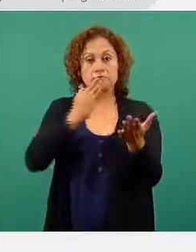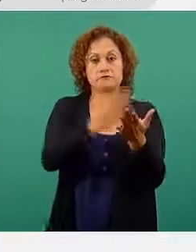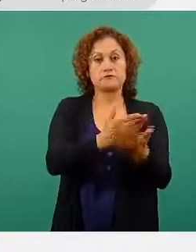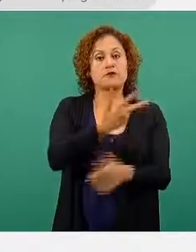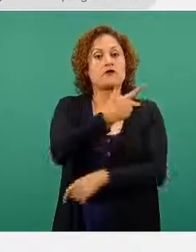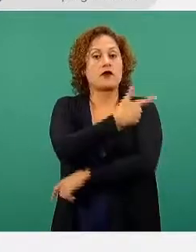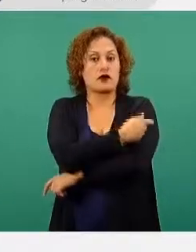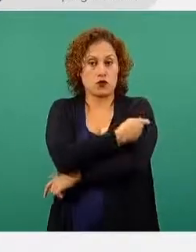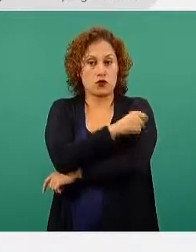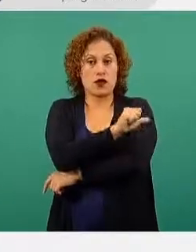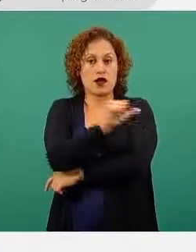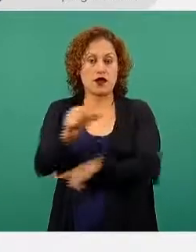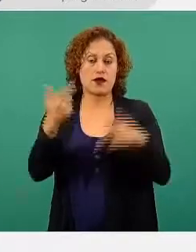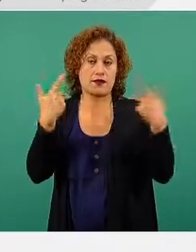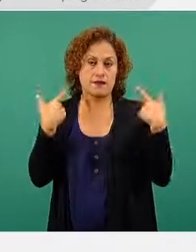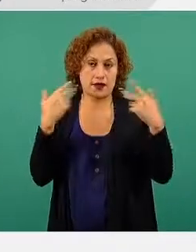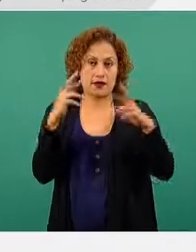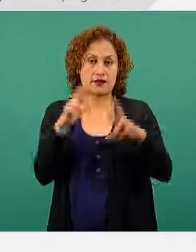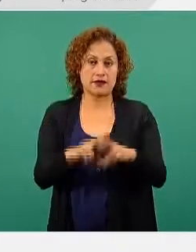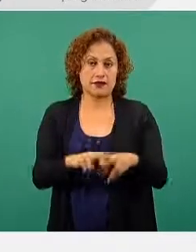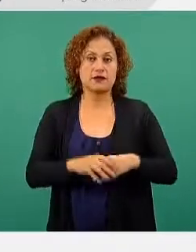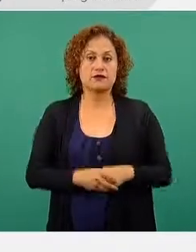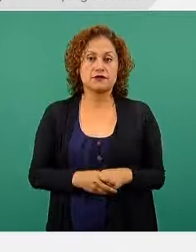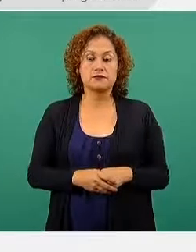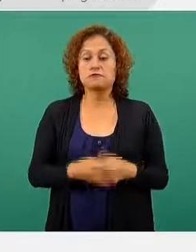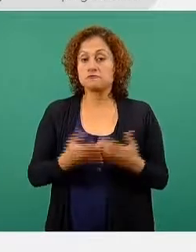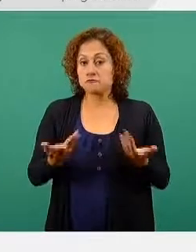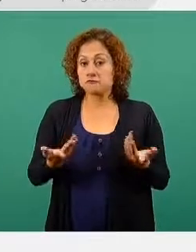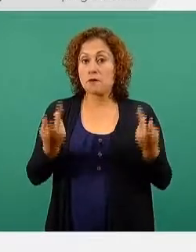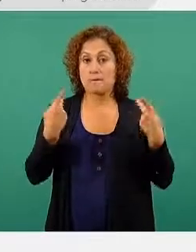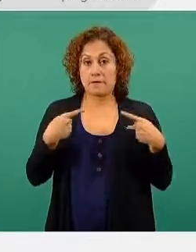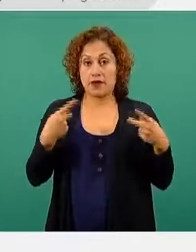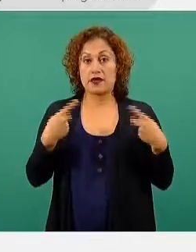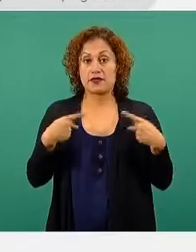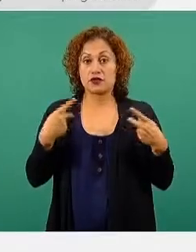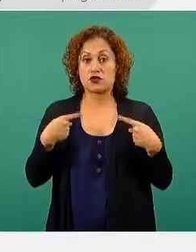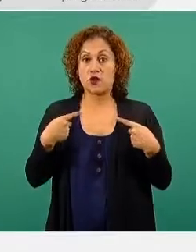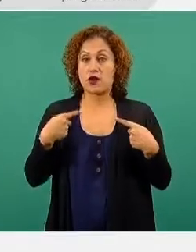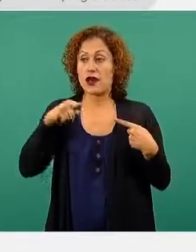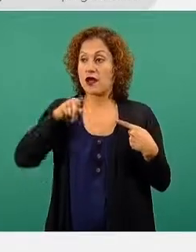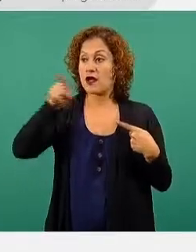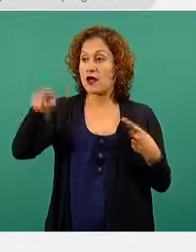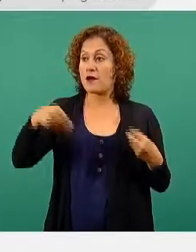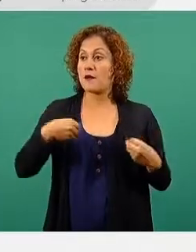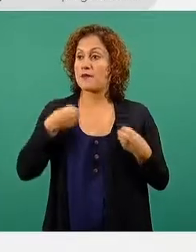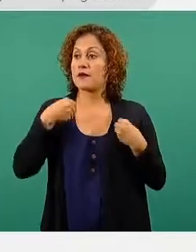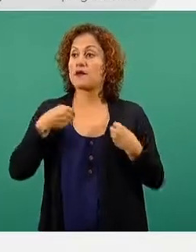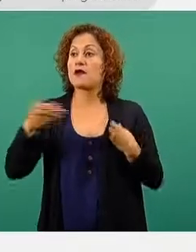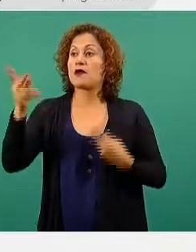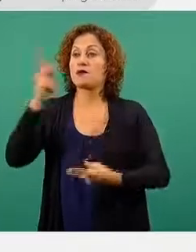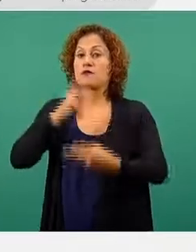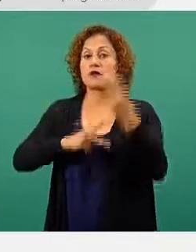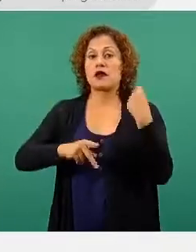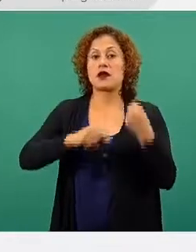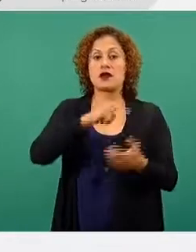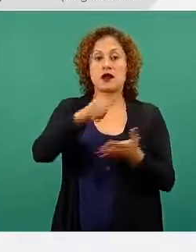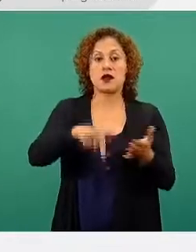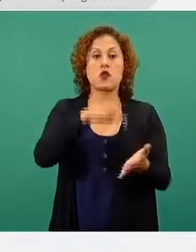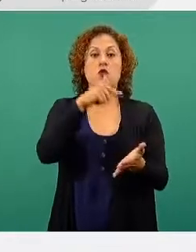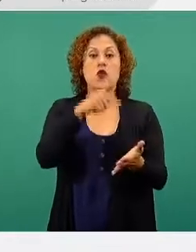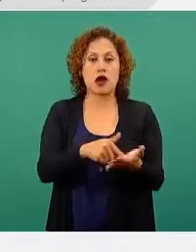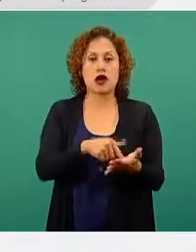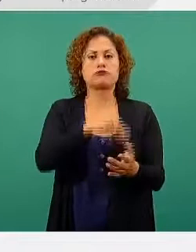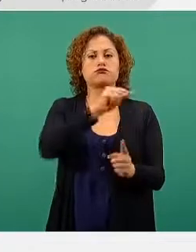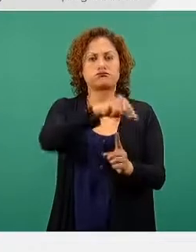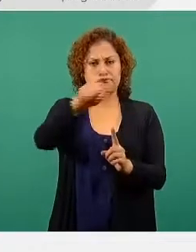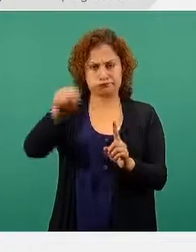vacunar al personal educativo. Se desplaza el personal a esos puntos de vacunación, hay suficientes puntos para que sea conveniente y